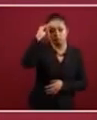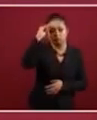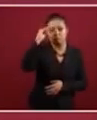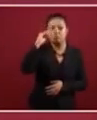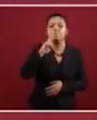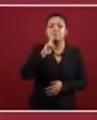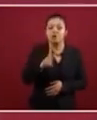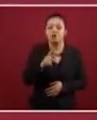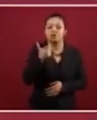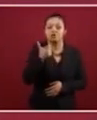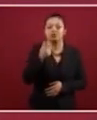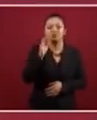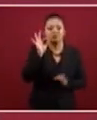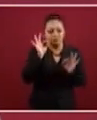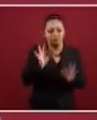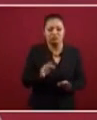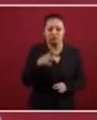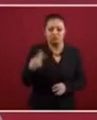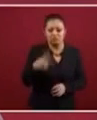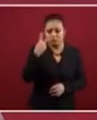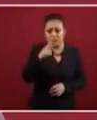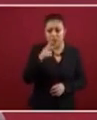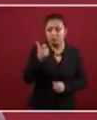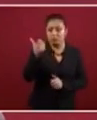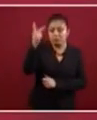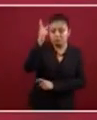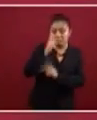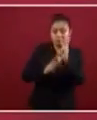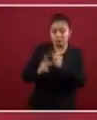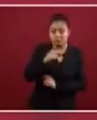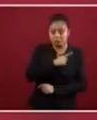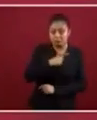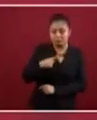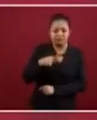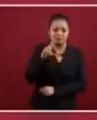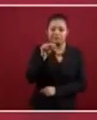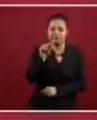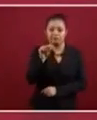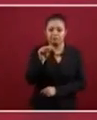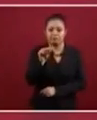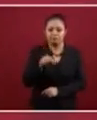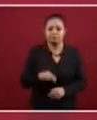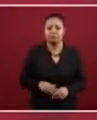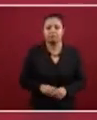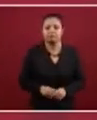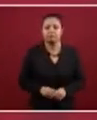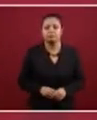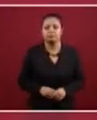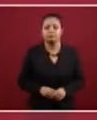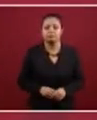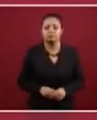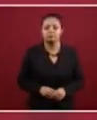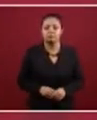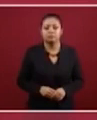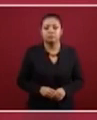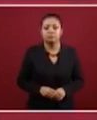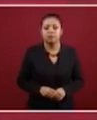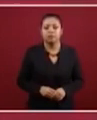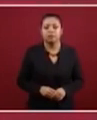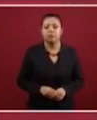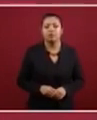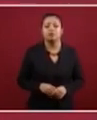está la invitación. Y pues bueno, calculó Ventura Gutiérrez que de estos 30,000 braceros que han quedado en